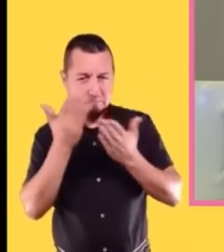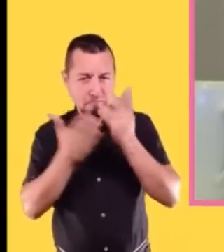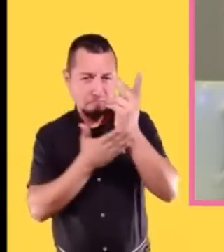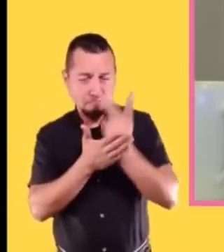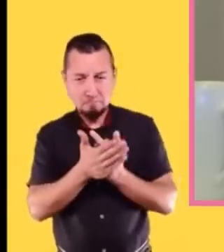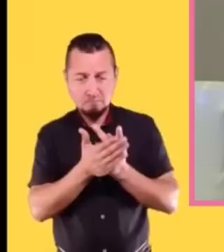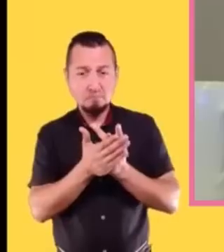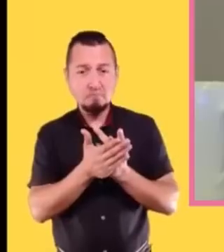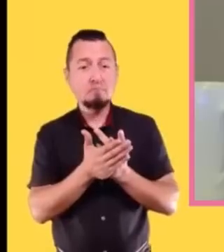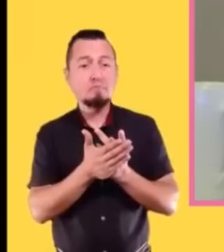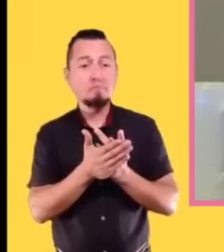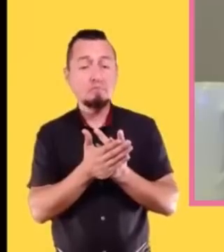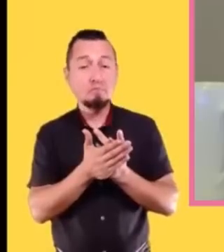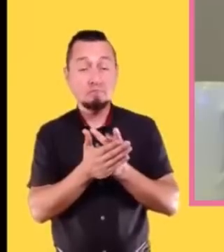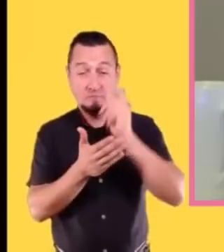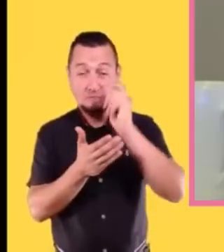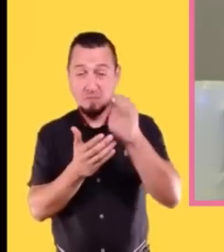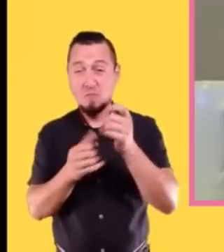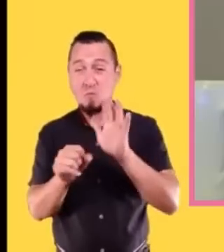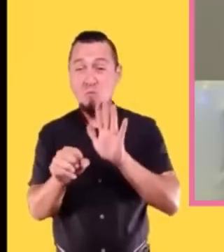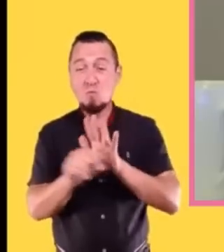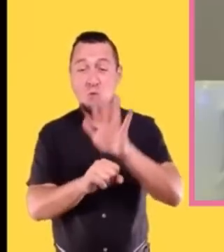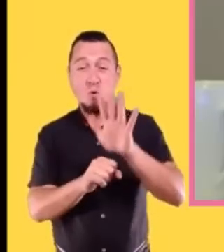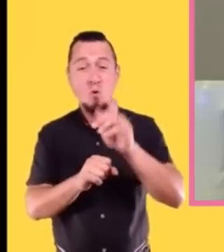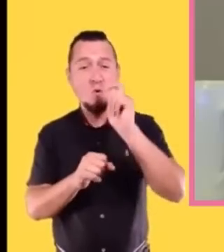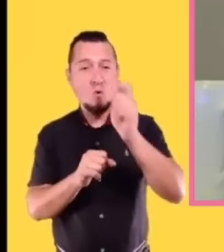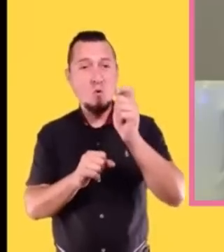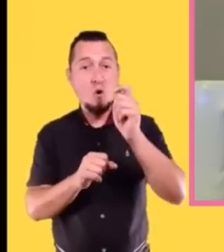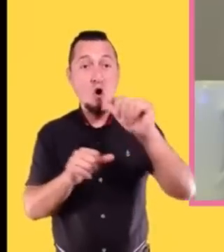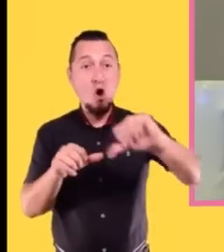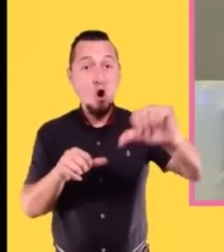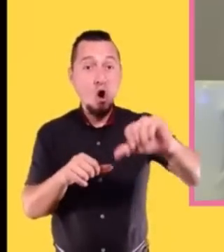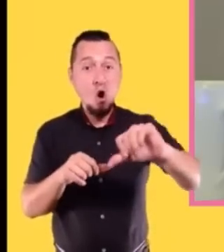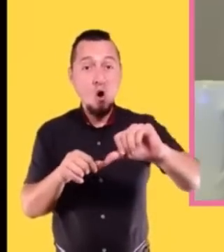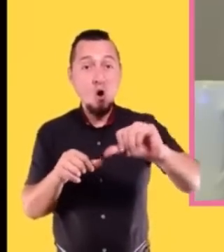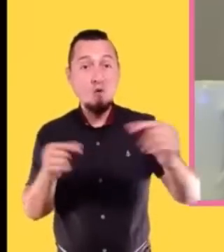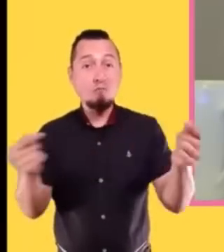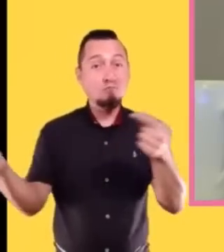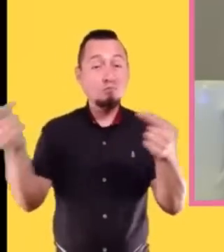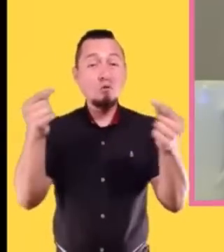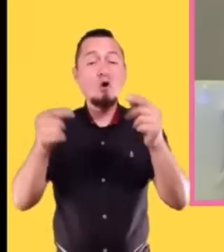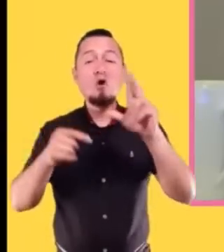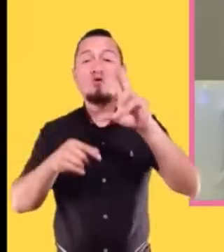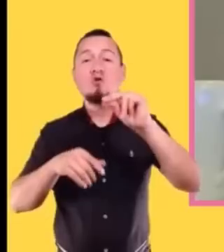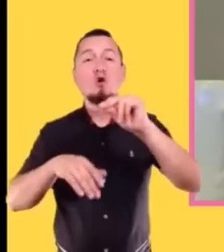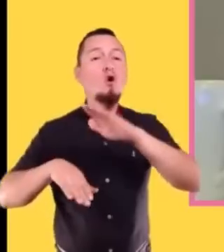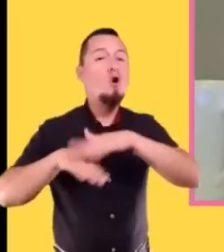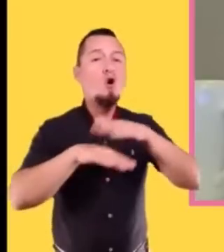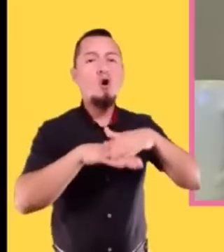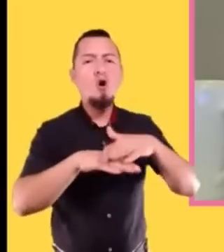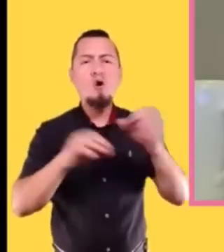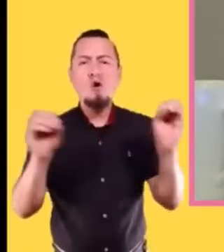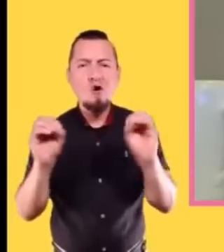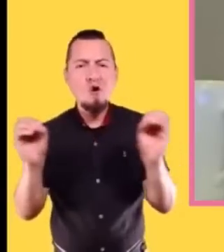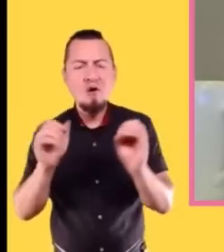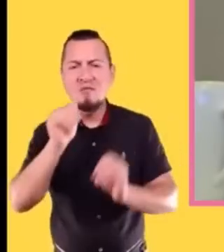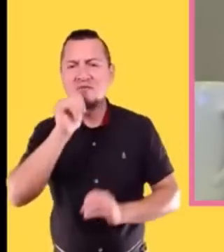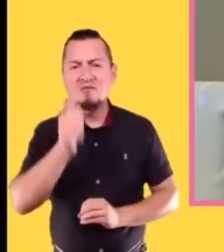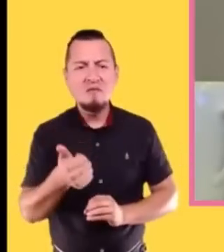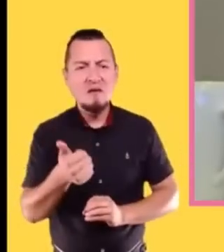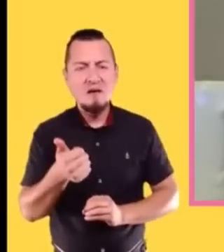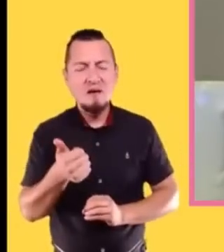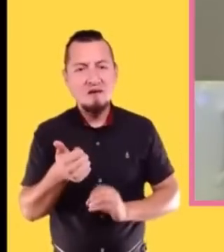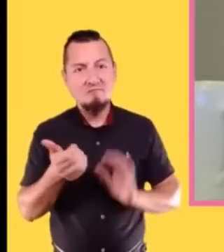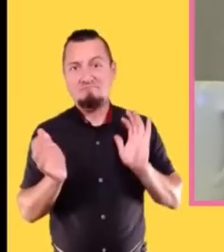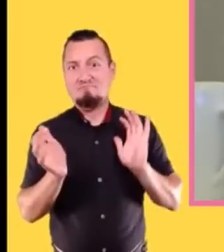en específico, los que hoy son materia de debate, por no haberse publicado inexplicablemente, eso sí es otro debate, que